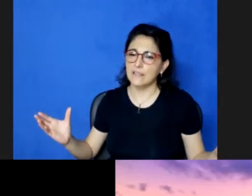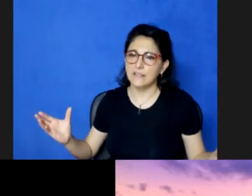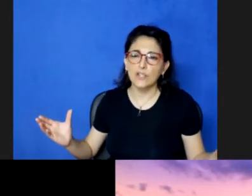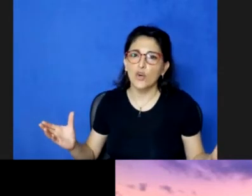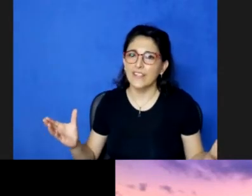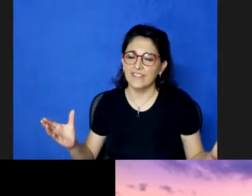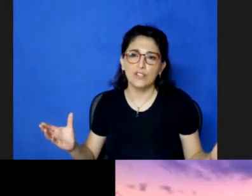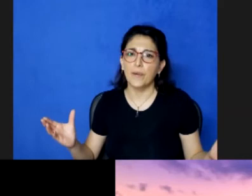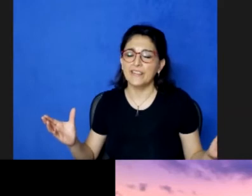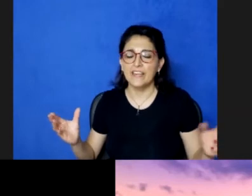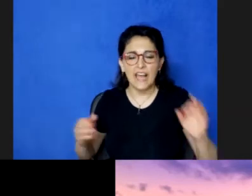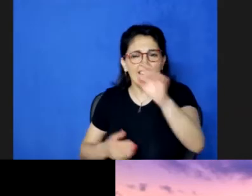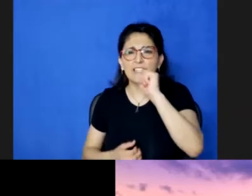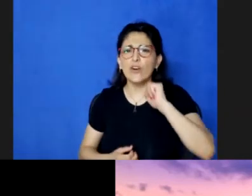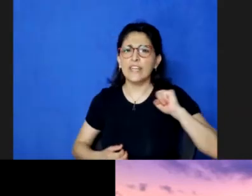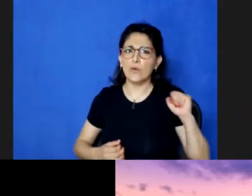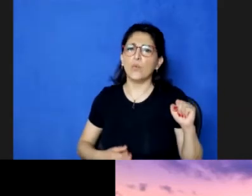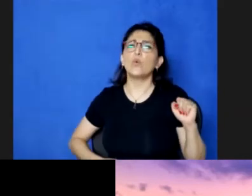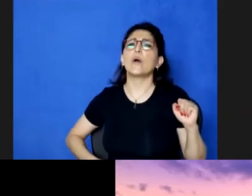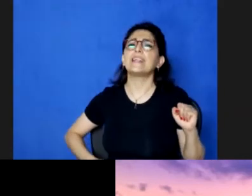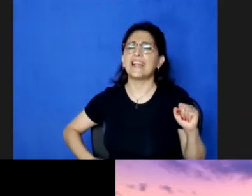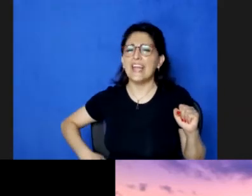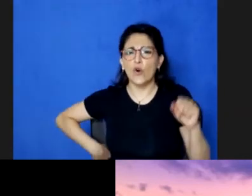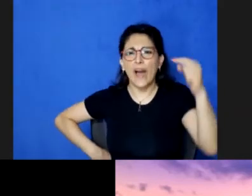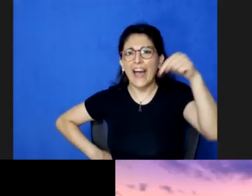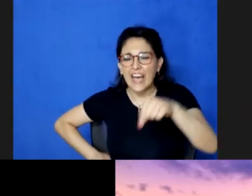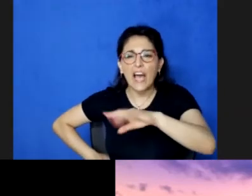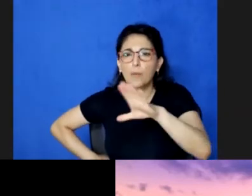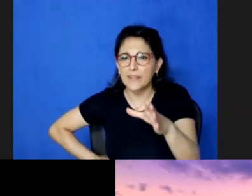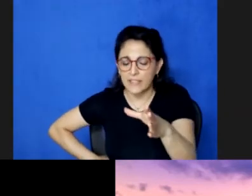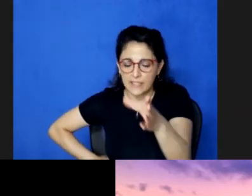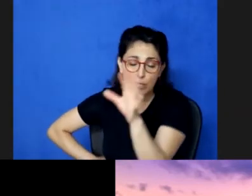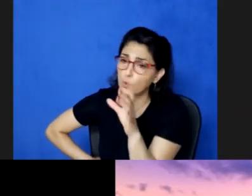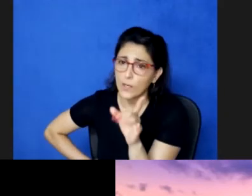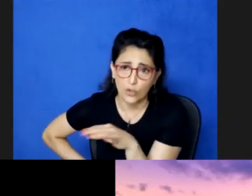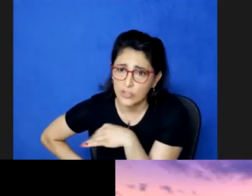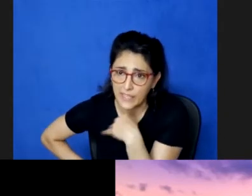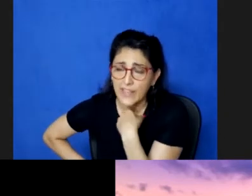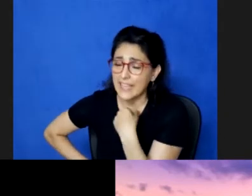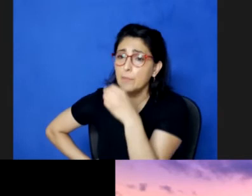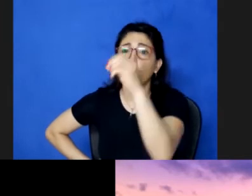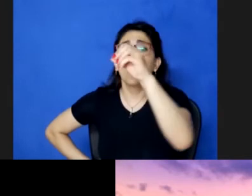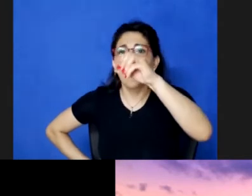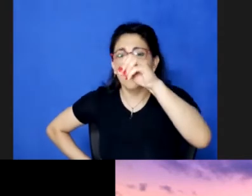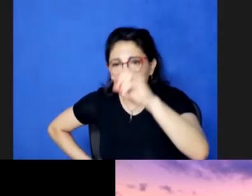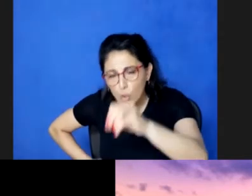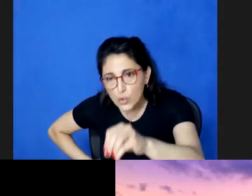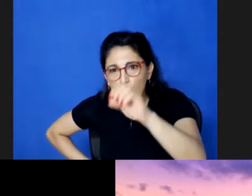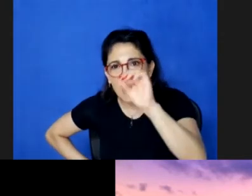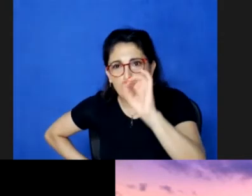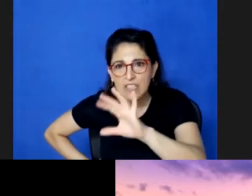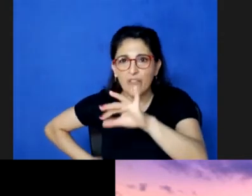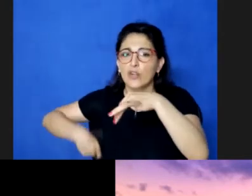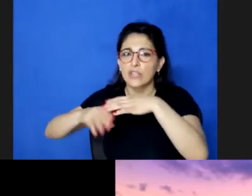vengas, necesito pastelería. Si tengo que ir a algún lugar italiano, acá, a comer pastelería, yo nunca lo encontré, excepto...